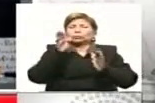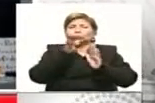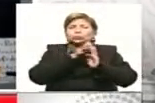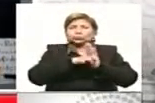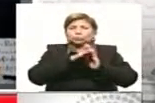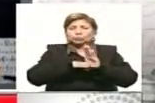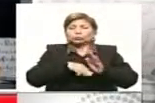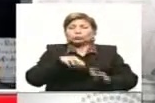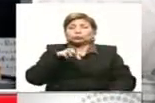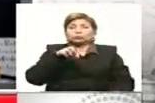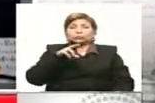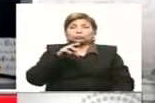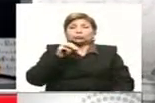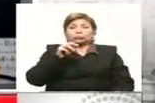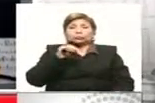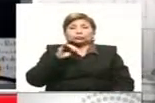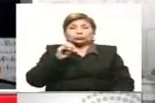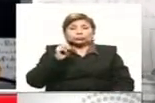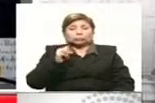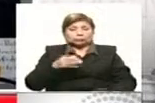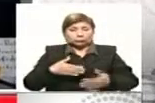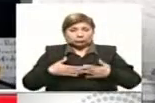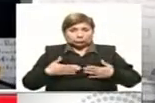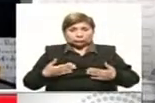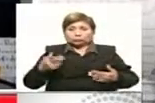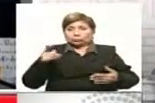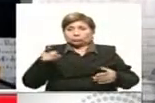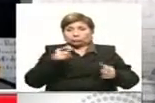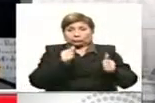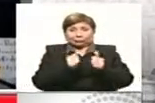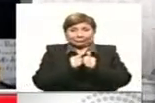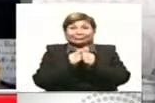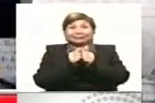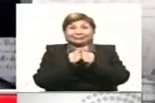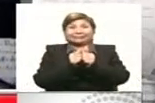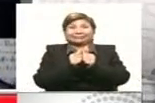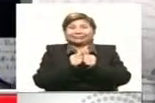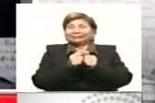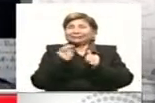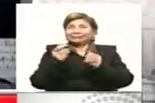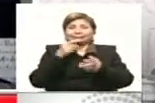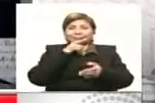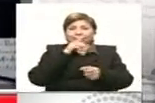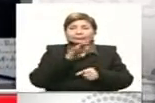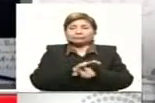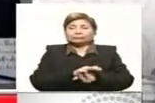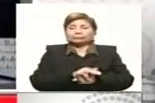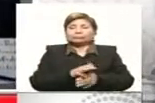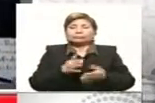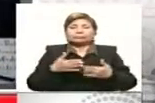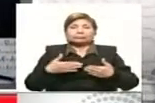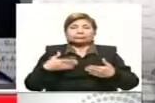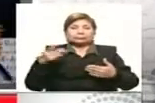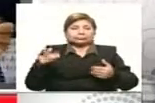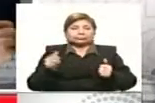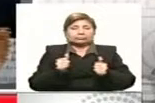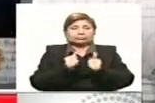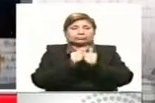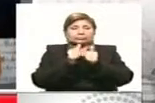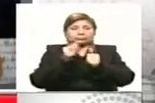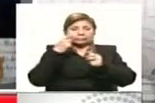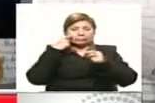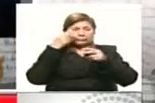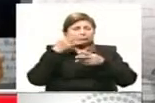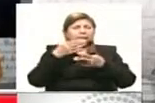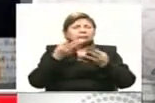en el PRONIS, pueda acompañarla, porque es la labor además que ellos tienen que cumplir, pueda acompañarla para